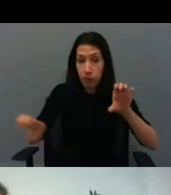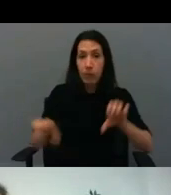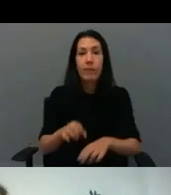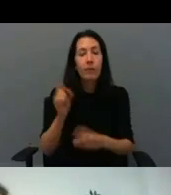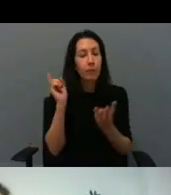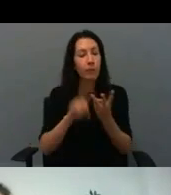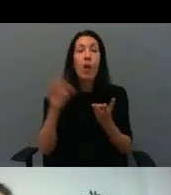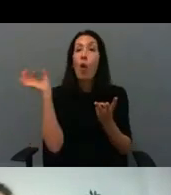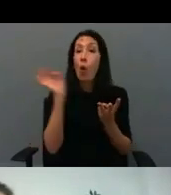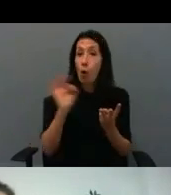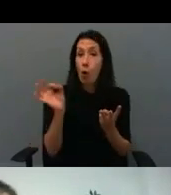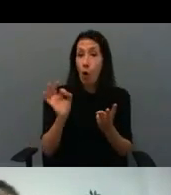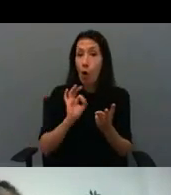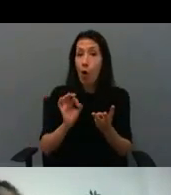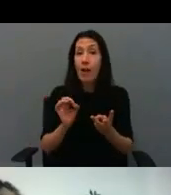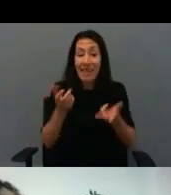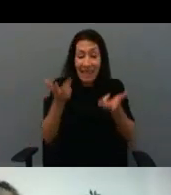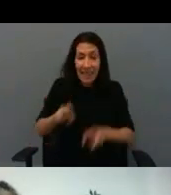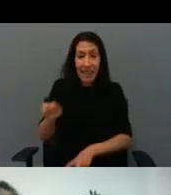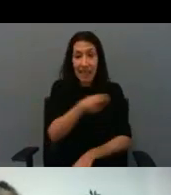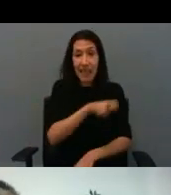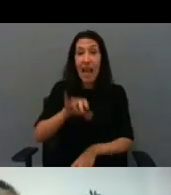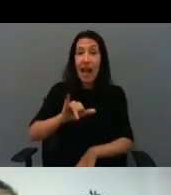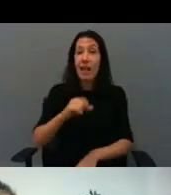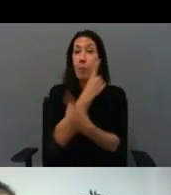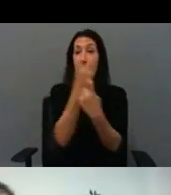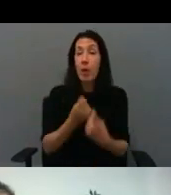Otras veces tienen en la silla la pregunta sí y no.